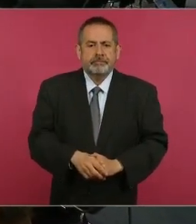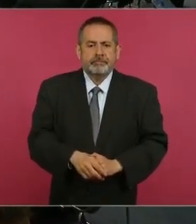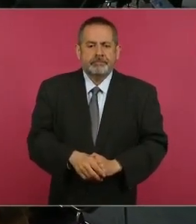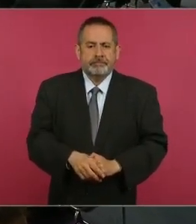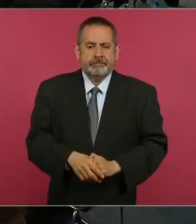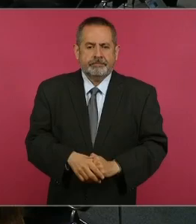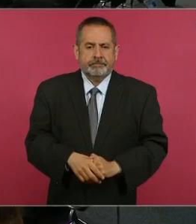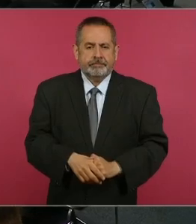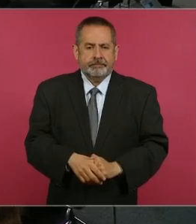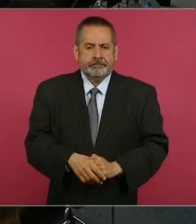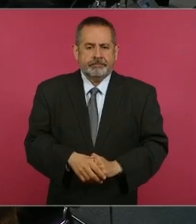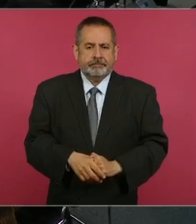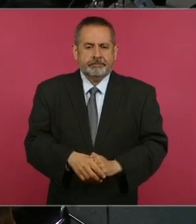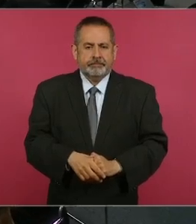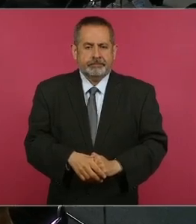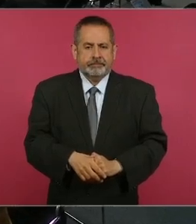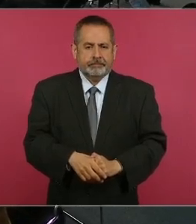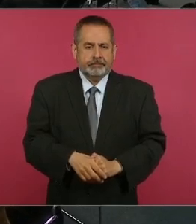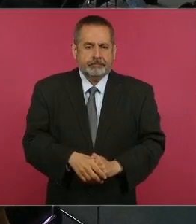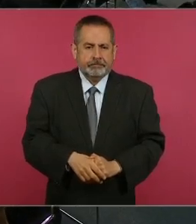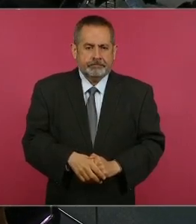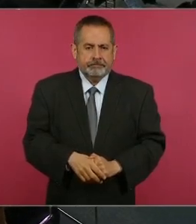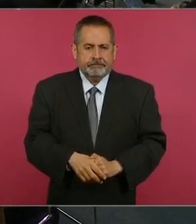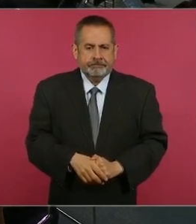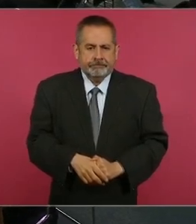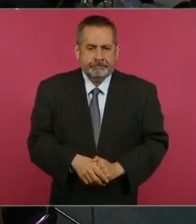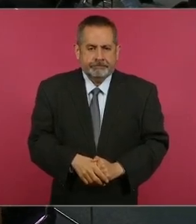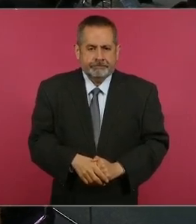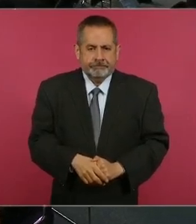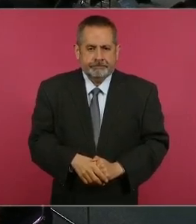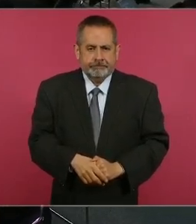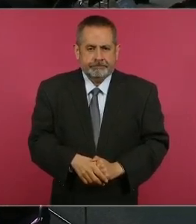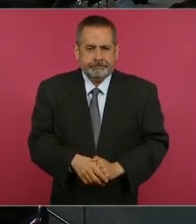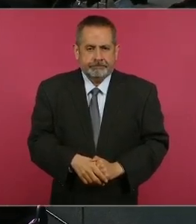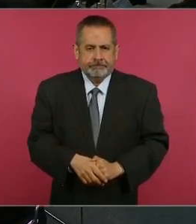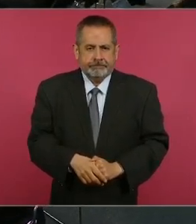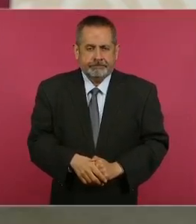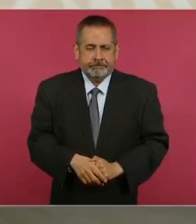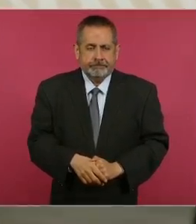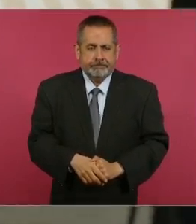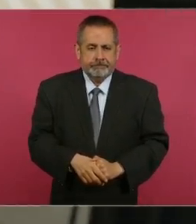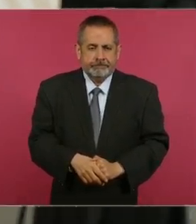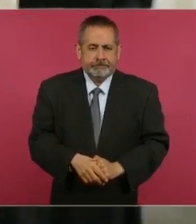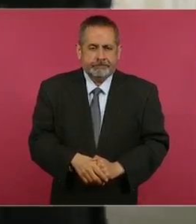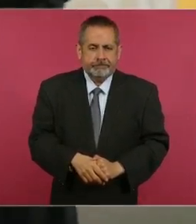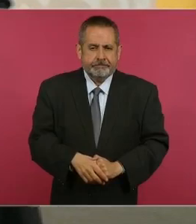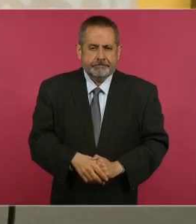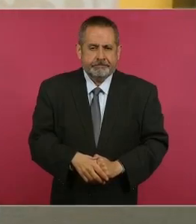Vamos ya. Adiós.